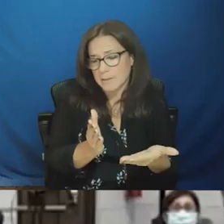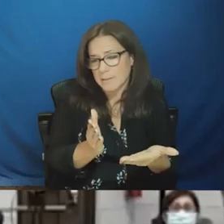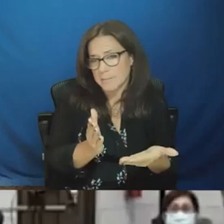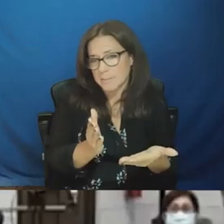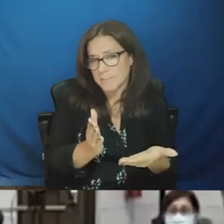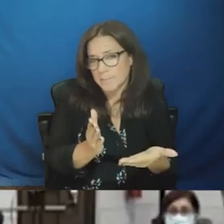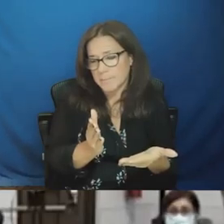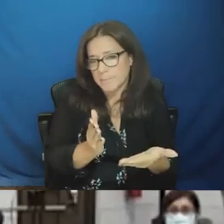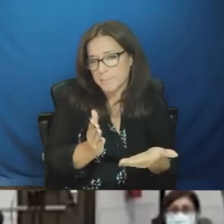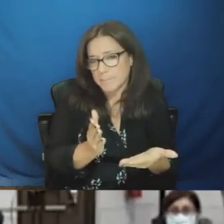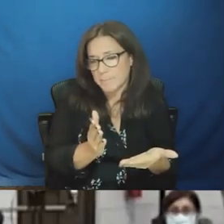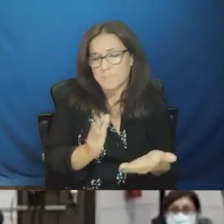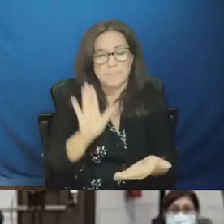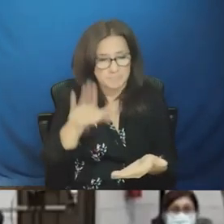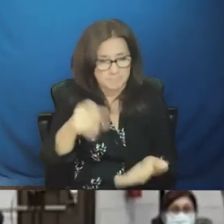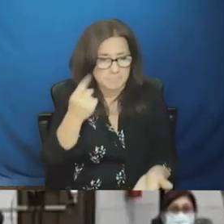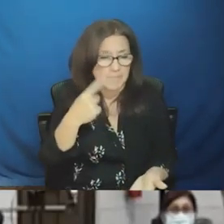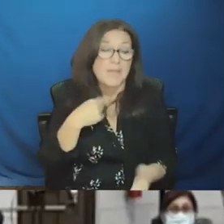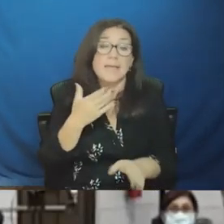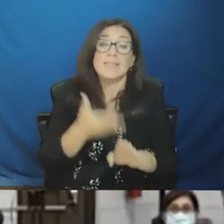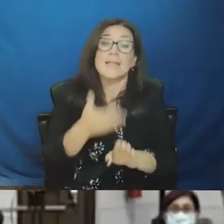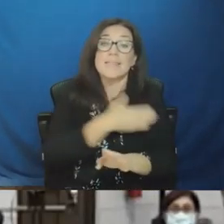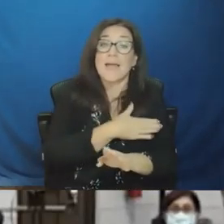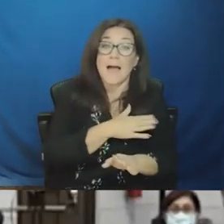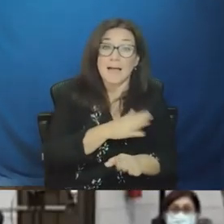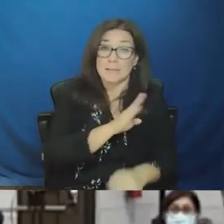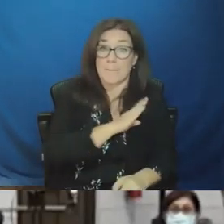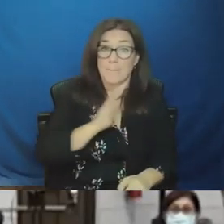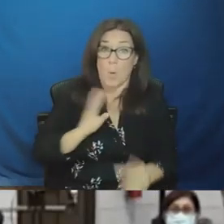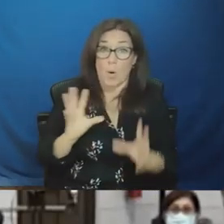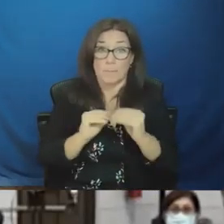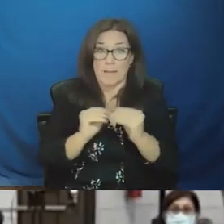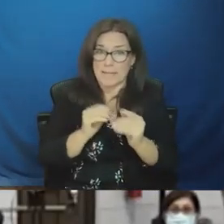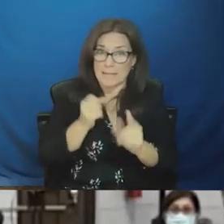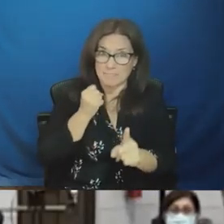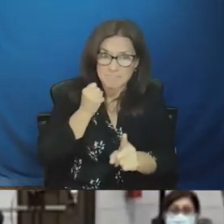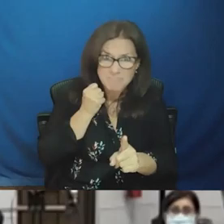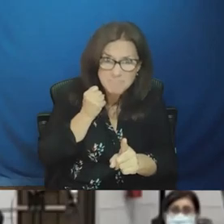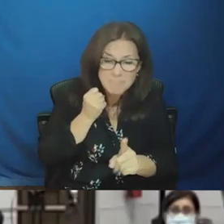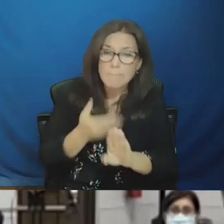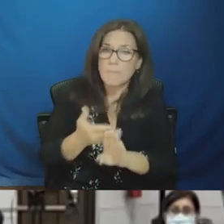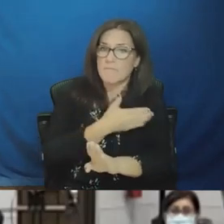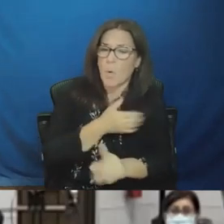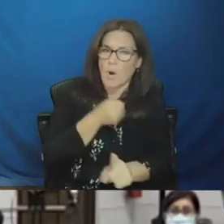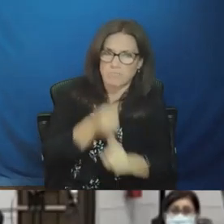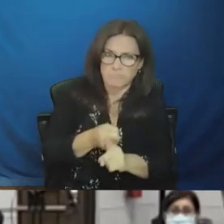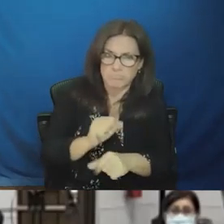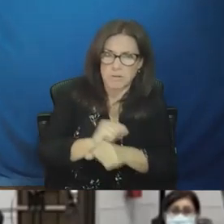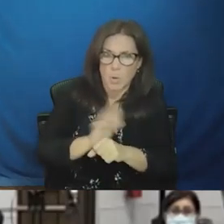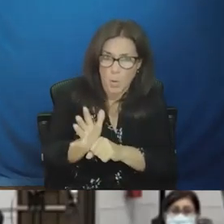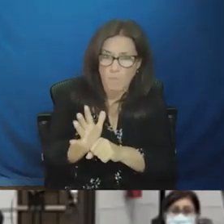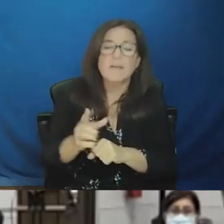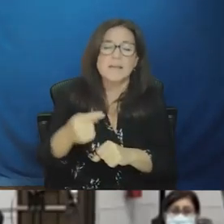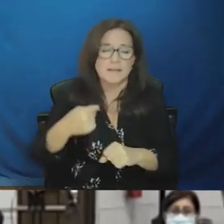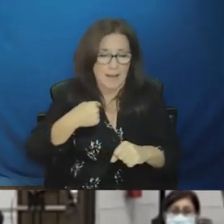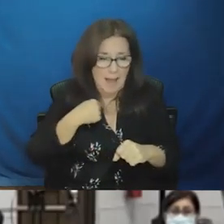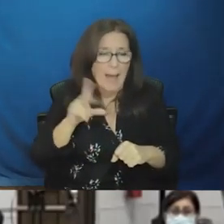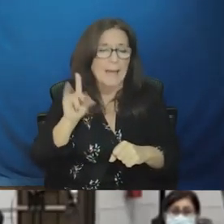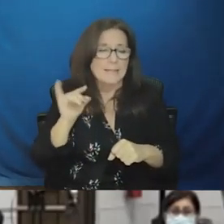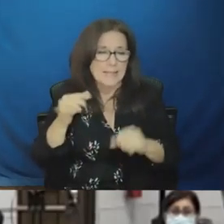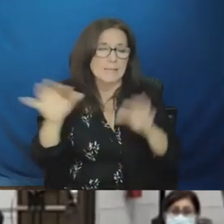como les prometí y tal vez en la última reunión antes de